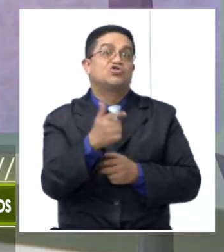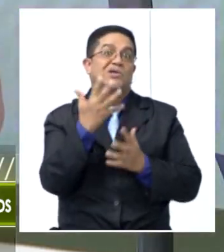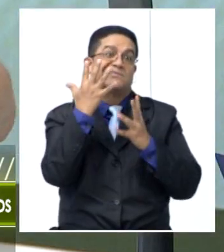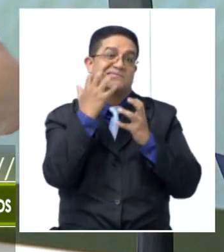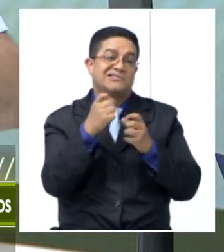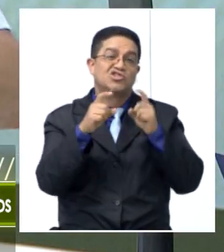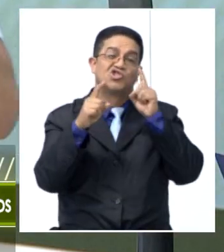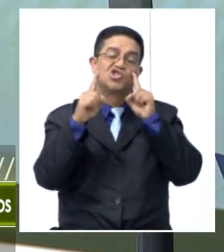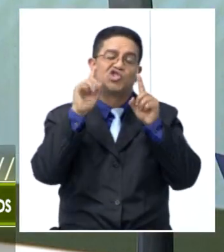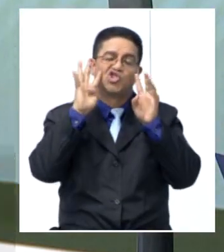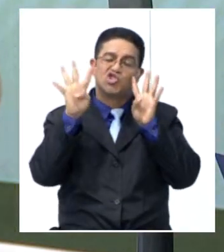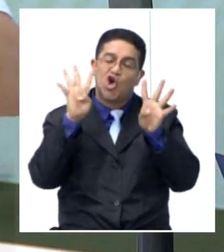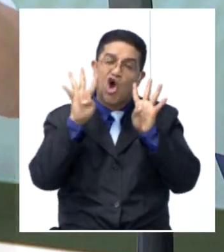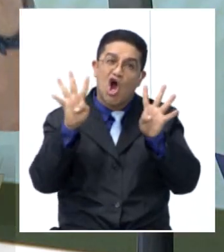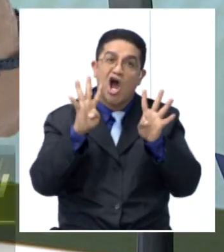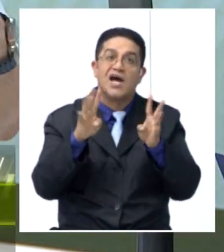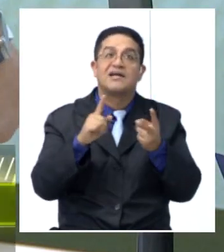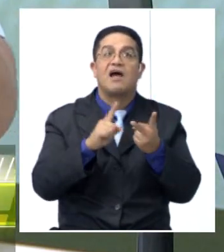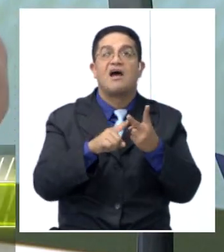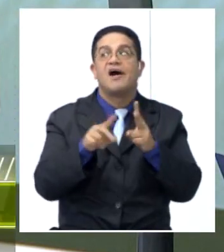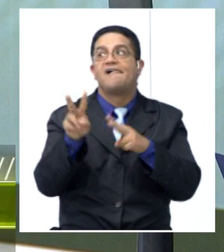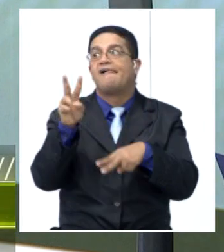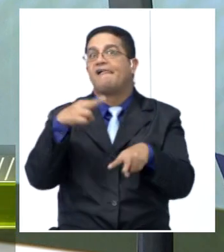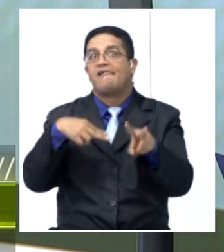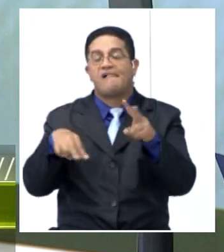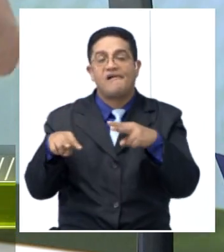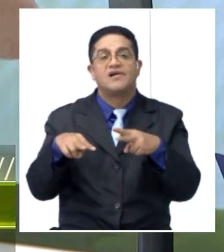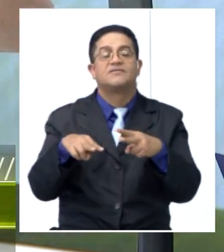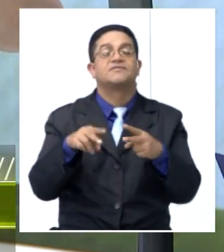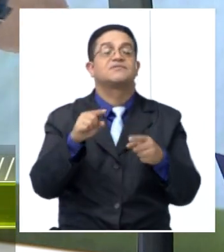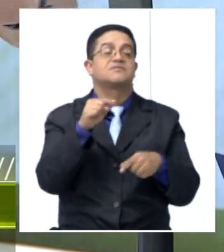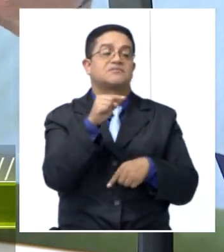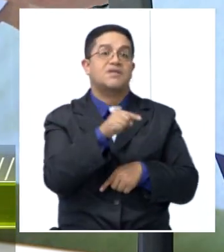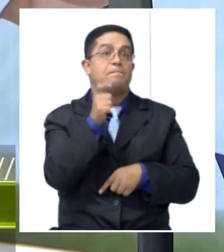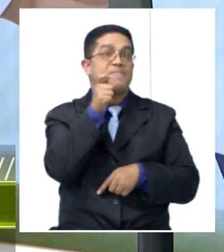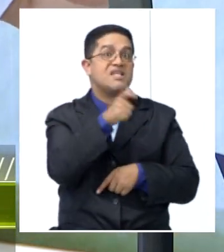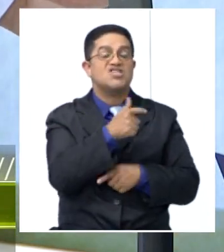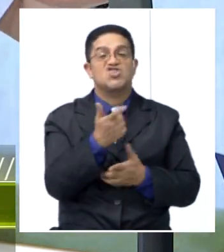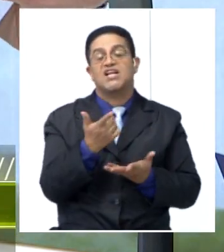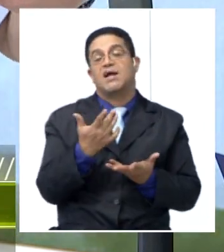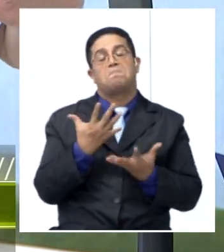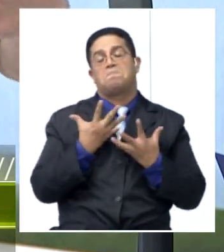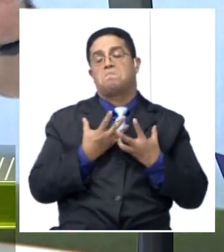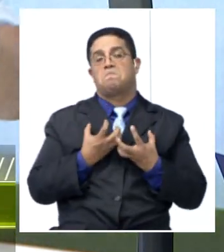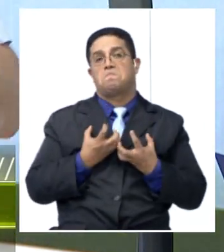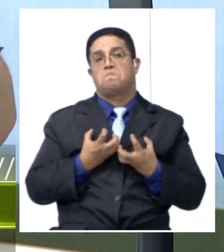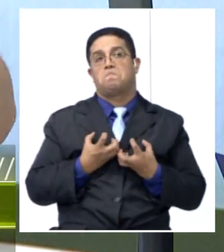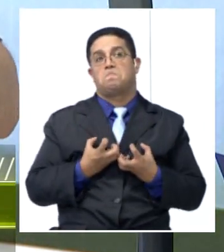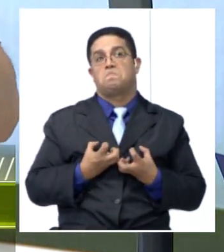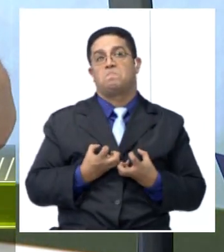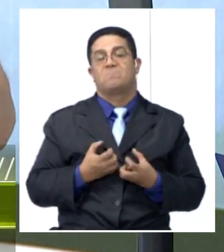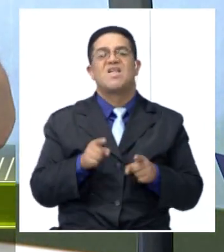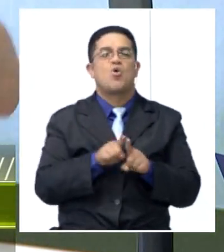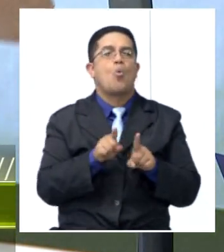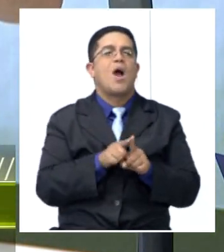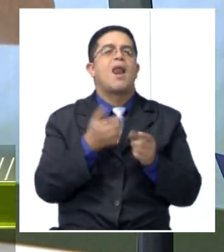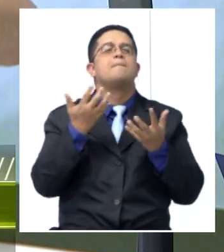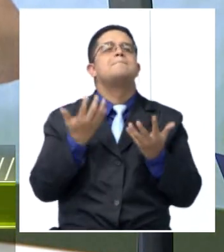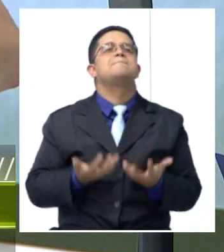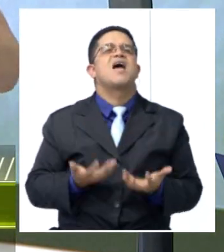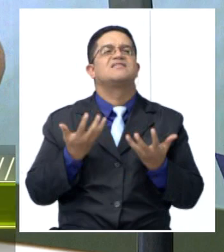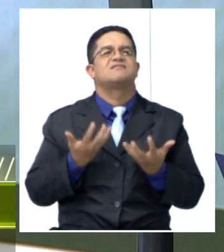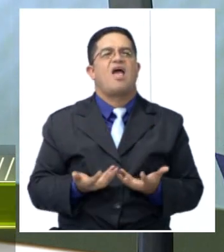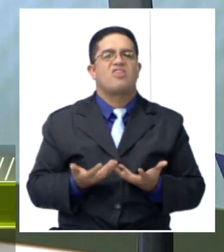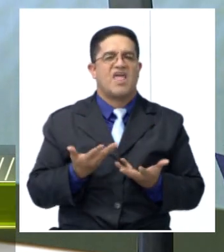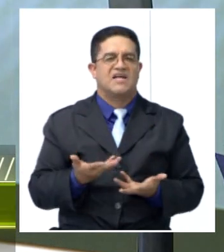llora permanentemente, deambula de un lado para otro. En este caso no, el paciente cae en un estado de lo que llamamos pesadez plumbia. El